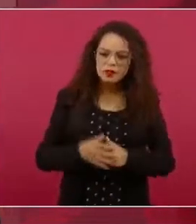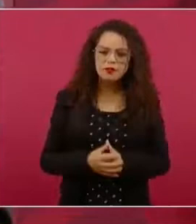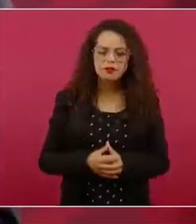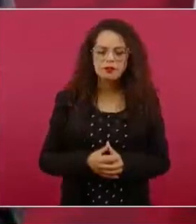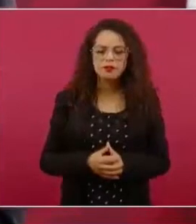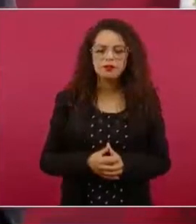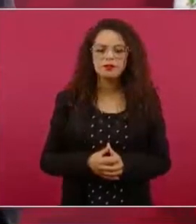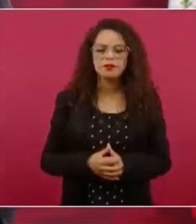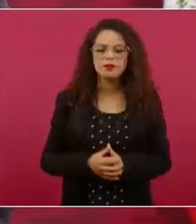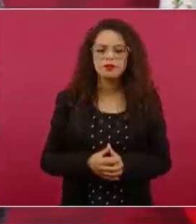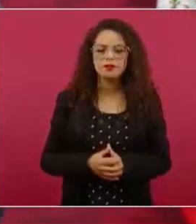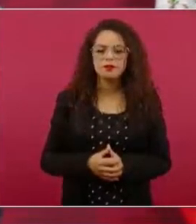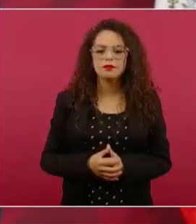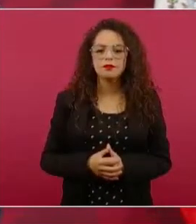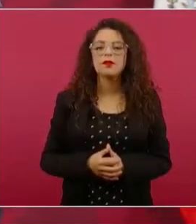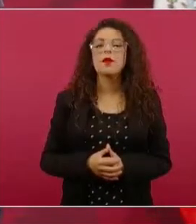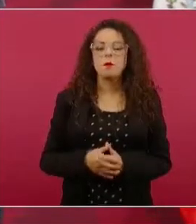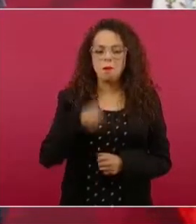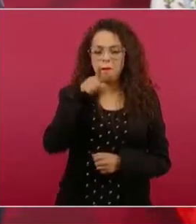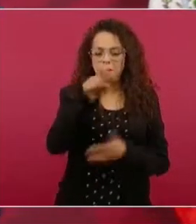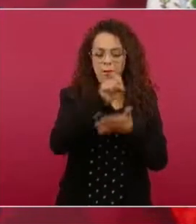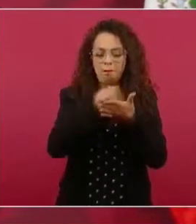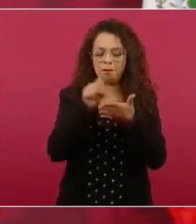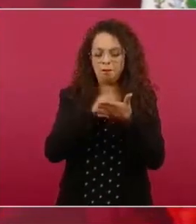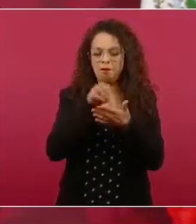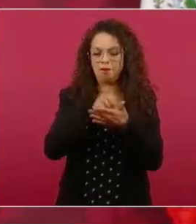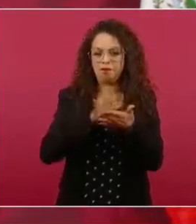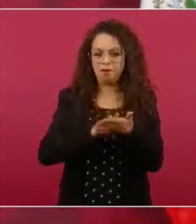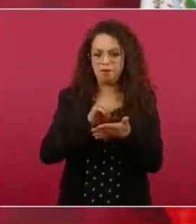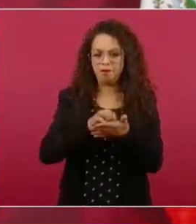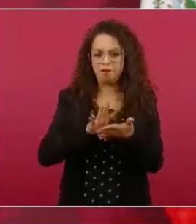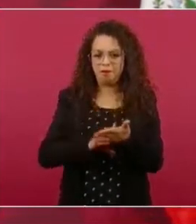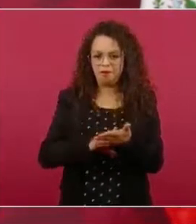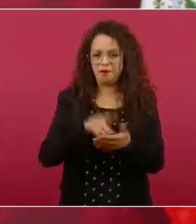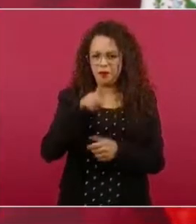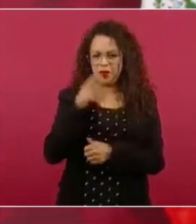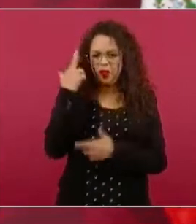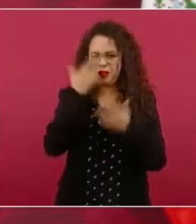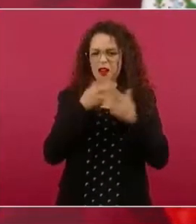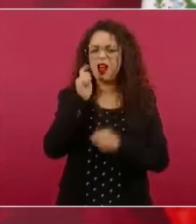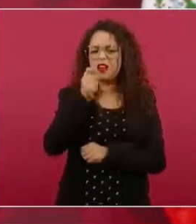enlisten y revisen las columnas